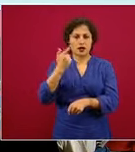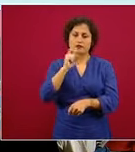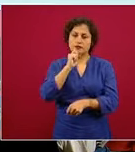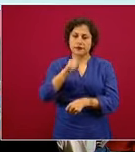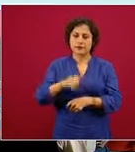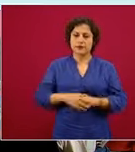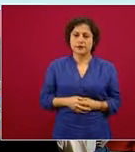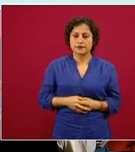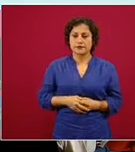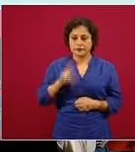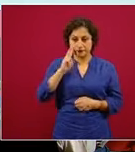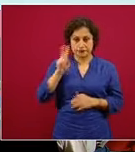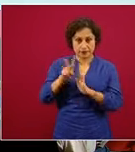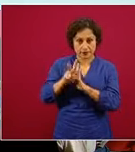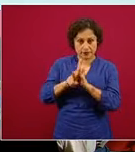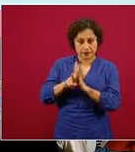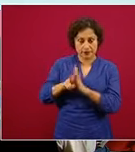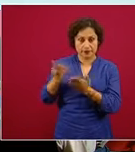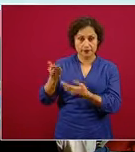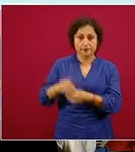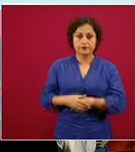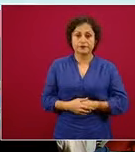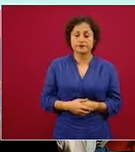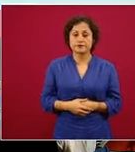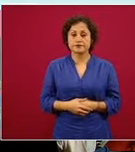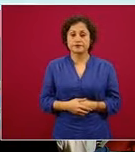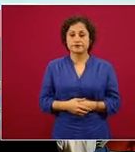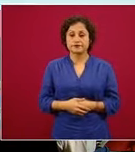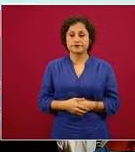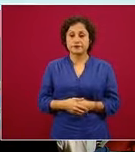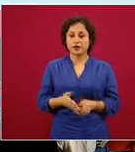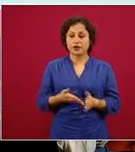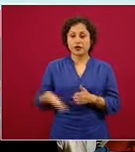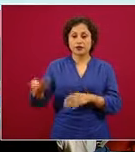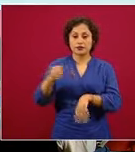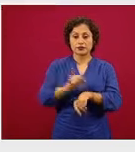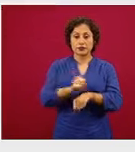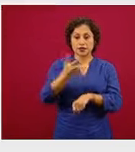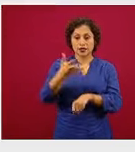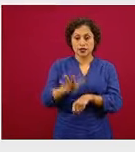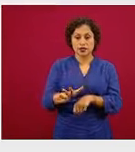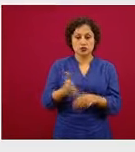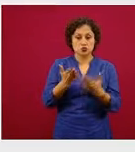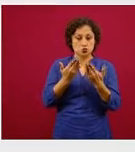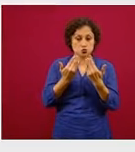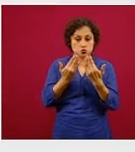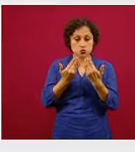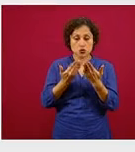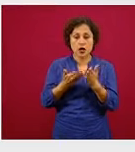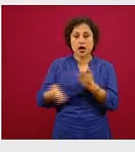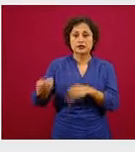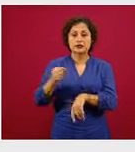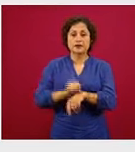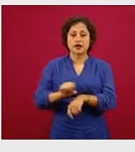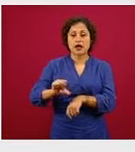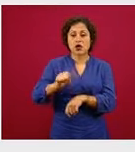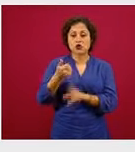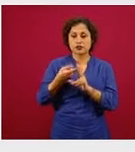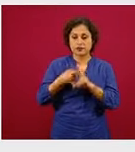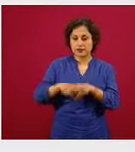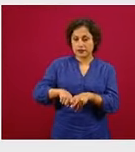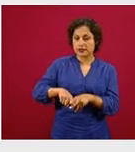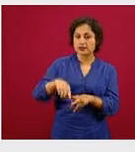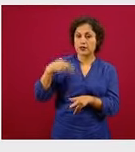del mapa de Michoacán. Semana 10, todavía no hay casos, en la semana 11 inicia precisamente en